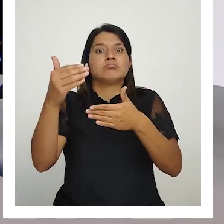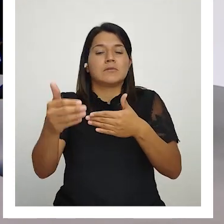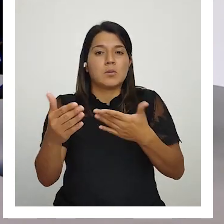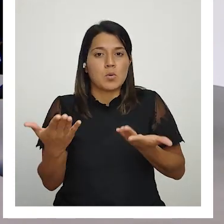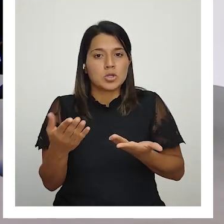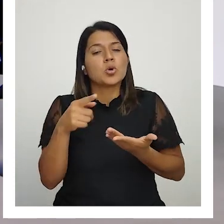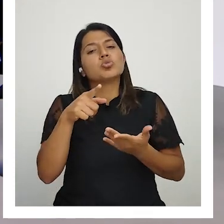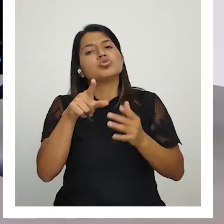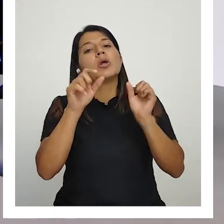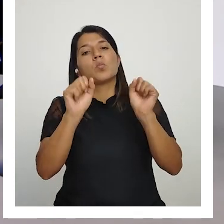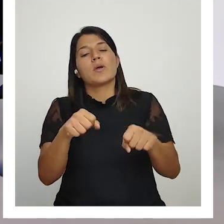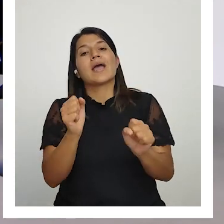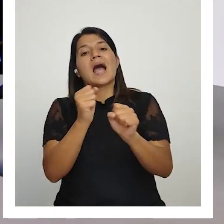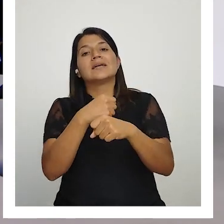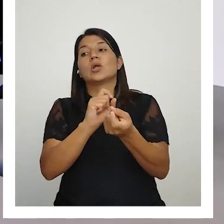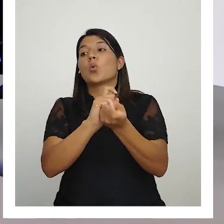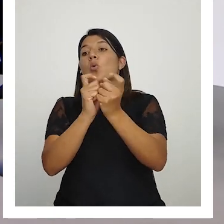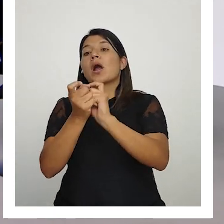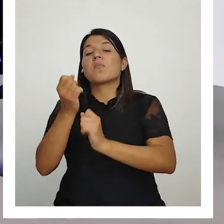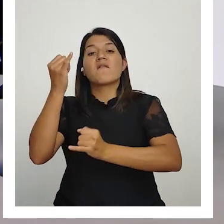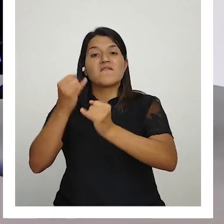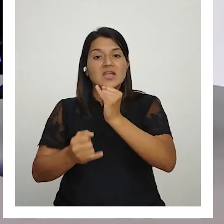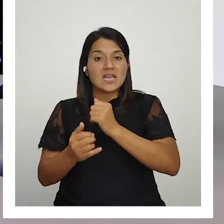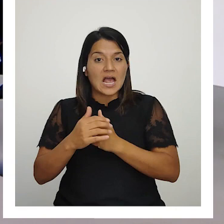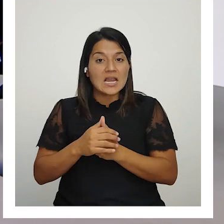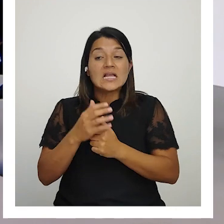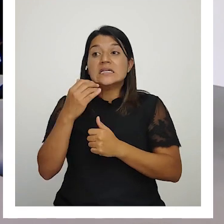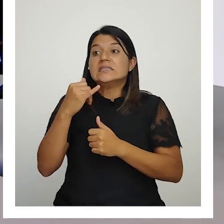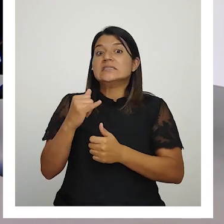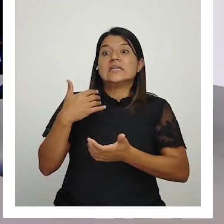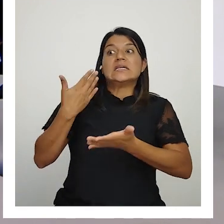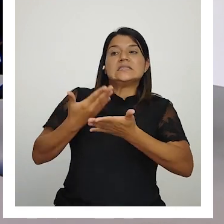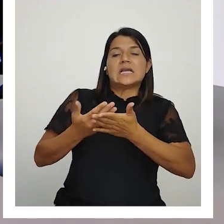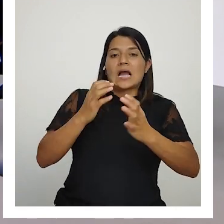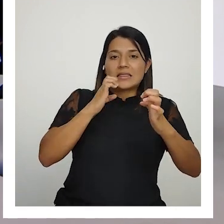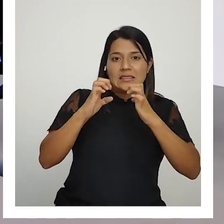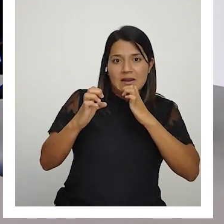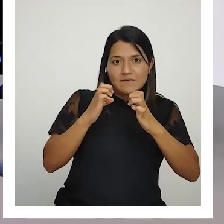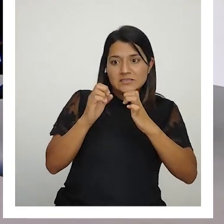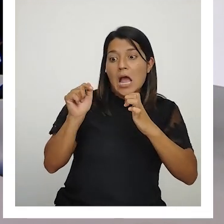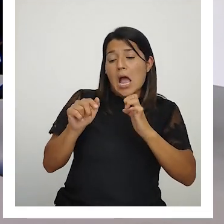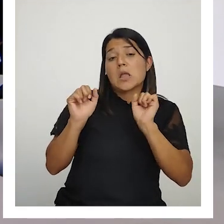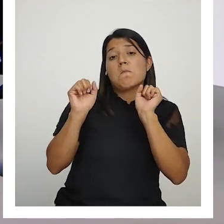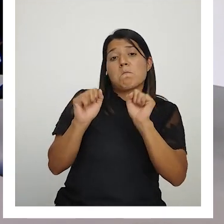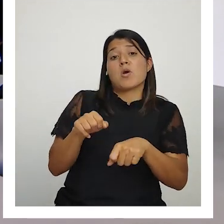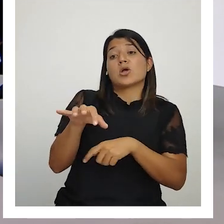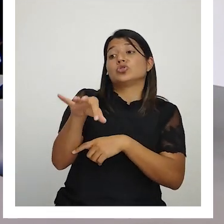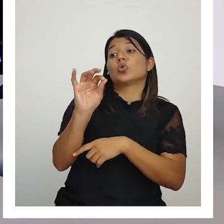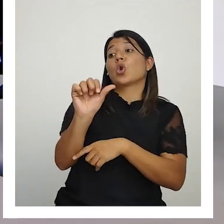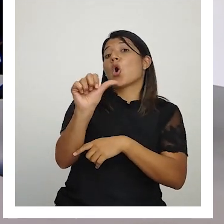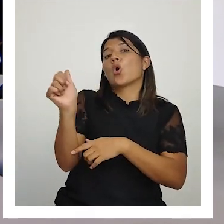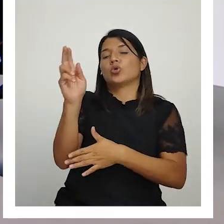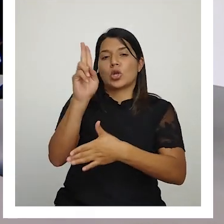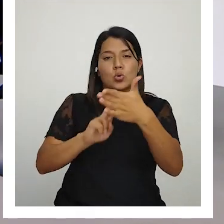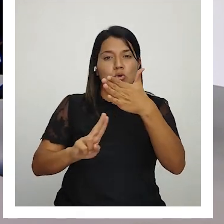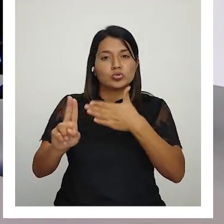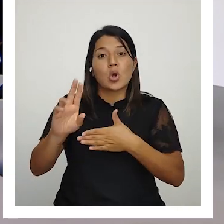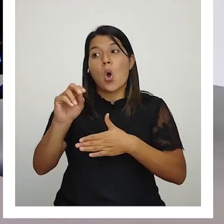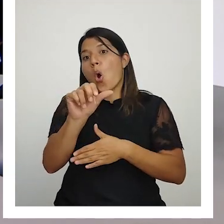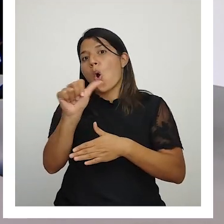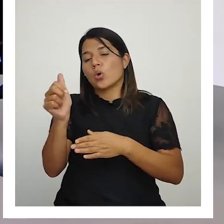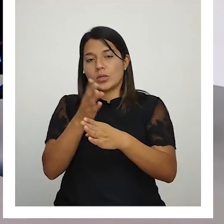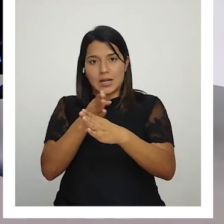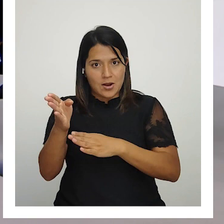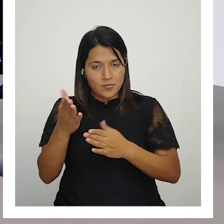ustedes pueden incluso hacer un cambio final si llegan al panel de entrevista, en donde pueden optar por alguna otra universidad o alguna